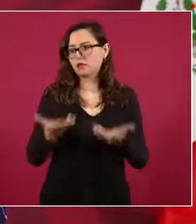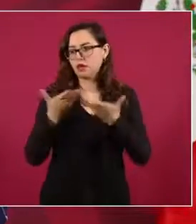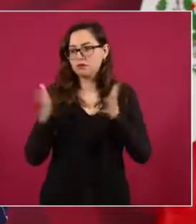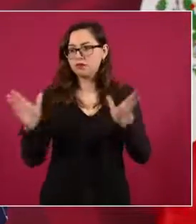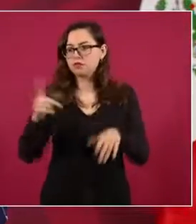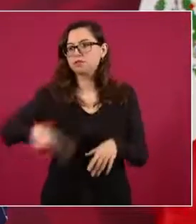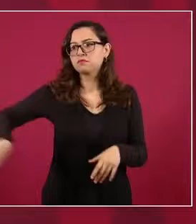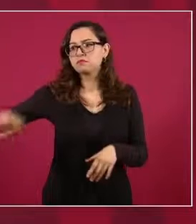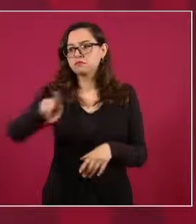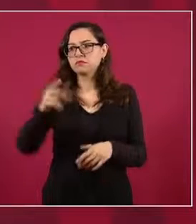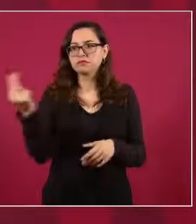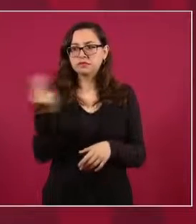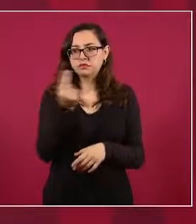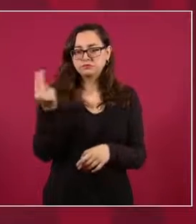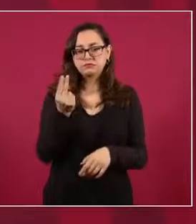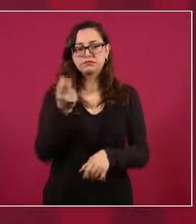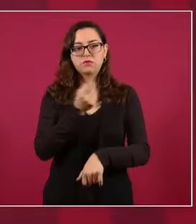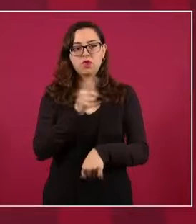abierta,